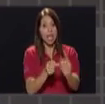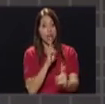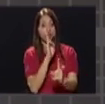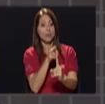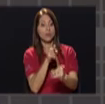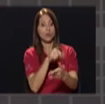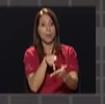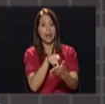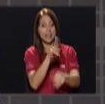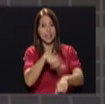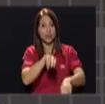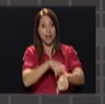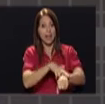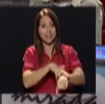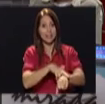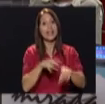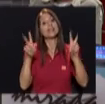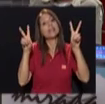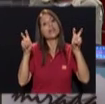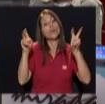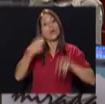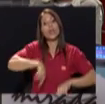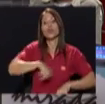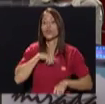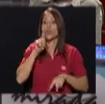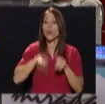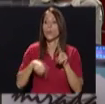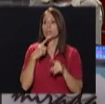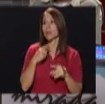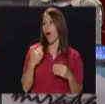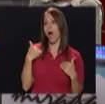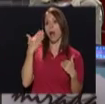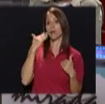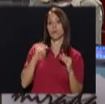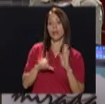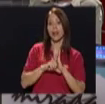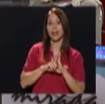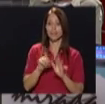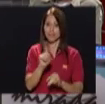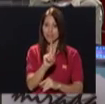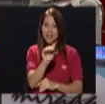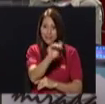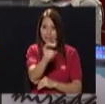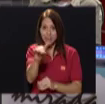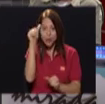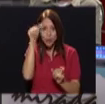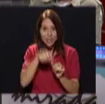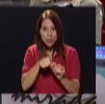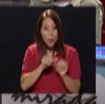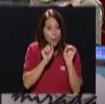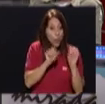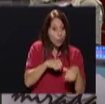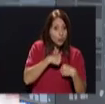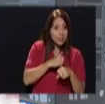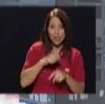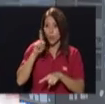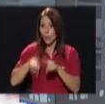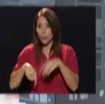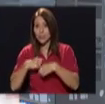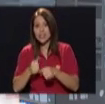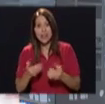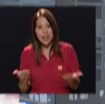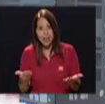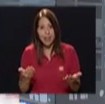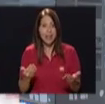nacionales, para que la gente, o sea, se supone que no podemos alegar desconocimiento de la ley, pero bueno, para un recordatorio de lo que no podemos hacer y lo que sí debemos